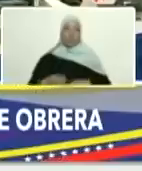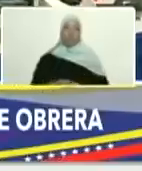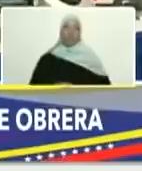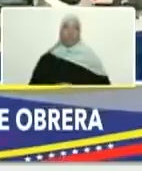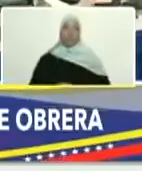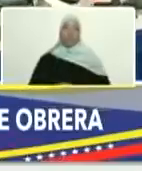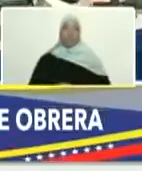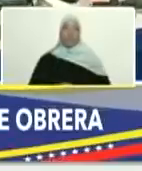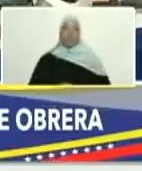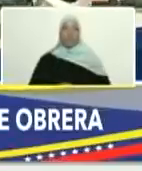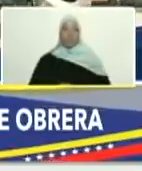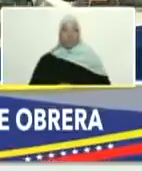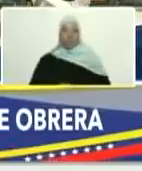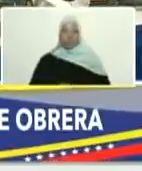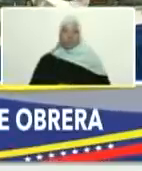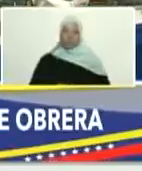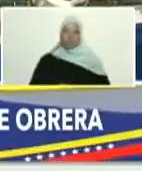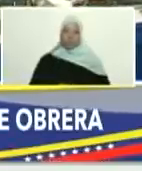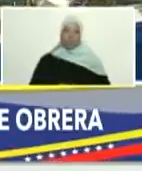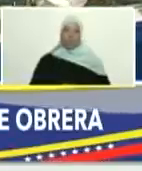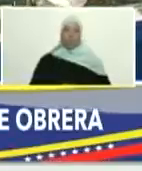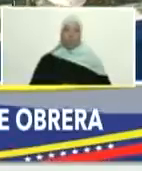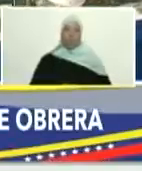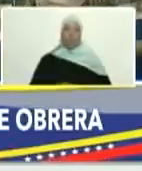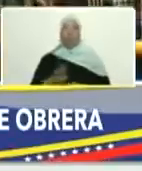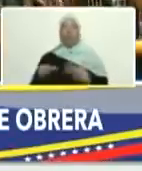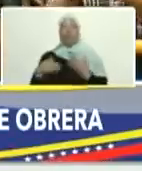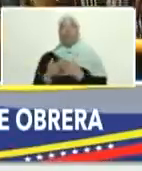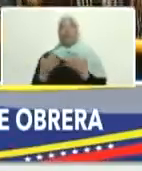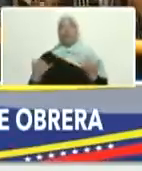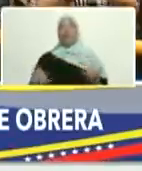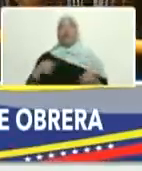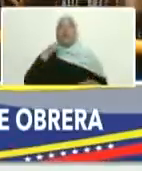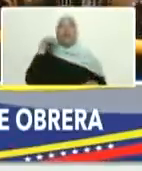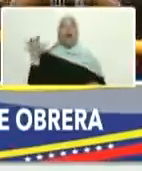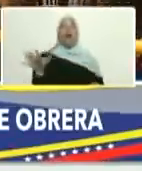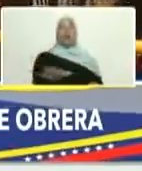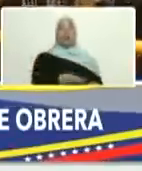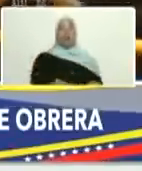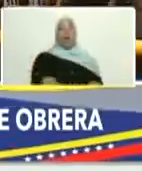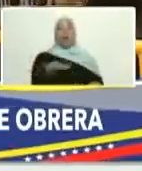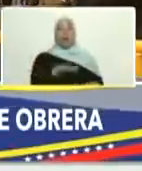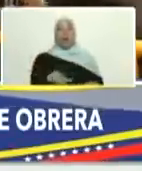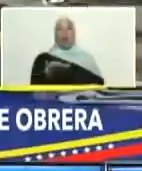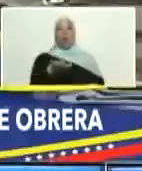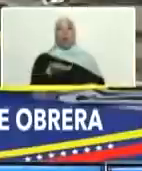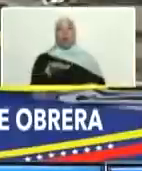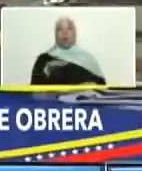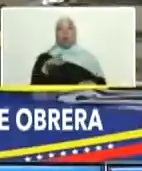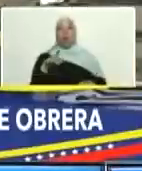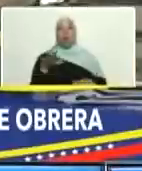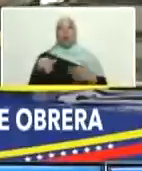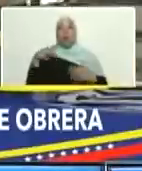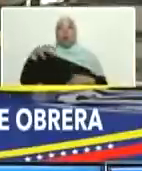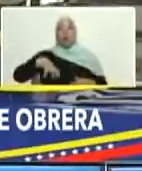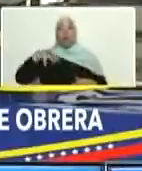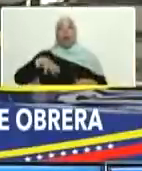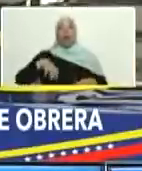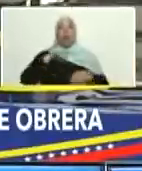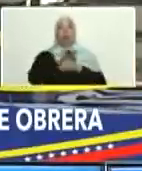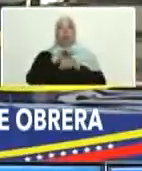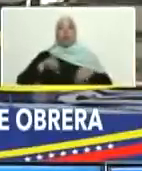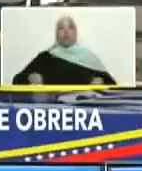Venceremos. Y de Guayana nos vamos a los llanos. Vámonos directo al Estado